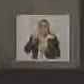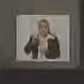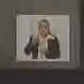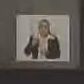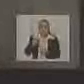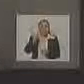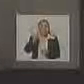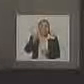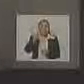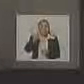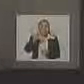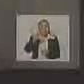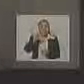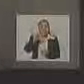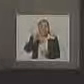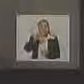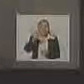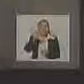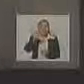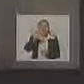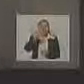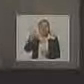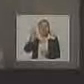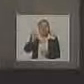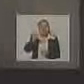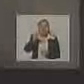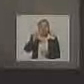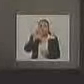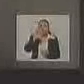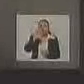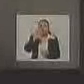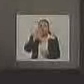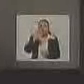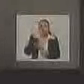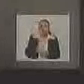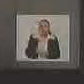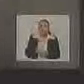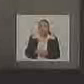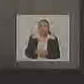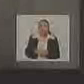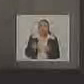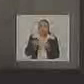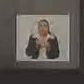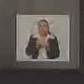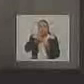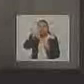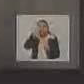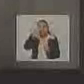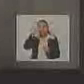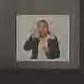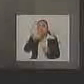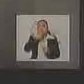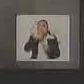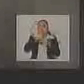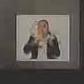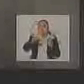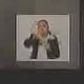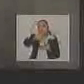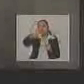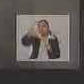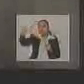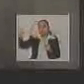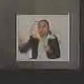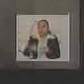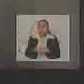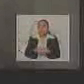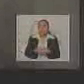es la misma que hemos llevado a cabo hasta ahora. Iniciaremos con una ronda inicial de hasta un minuto y medio y